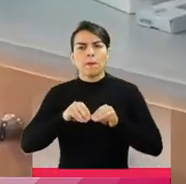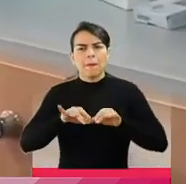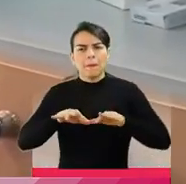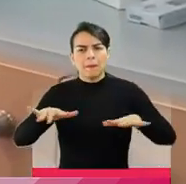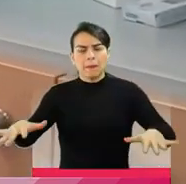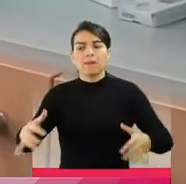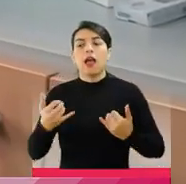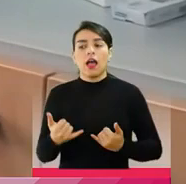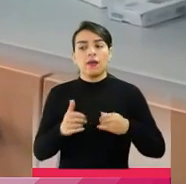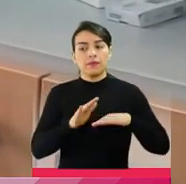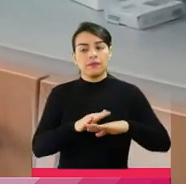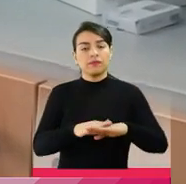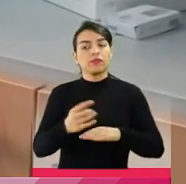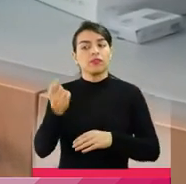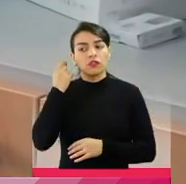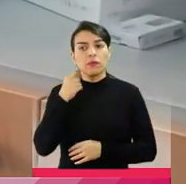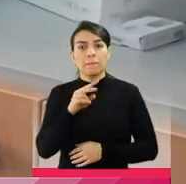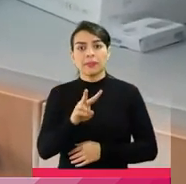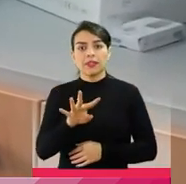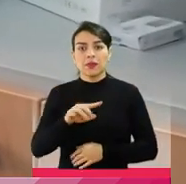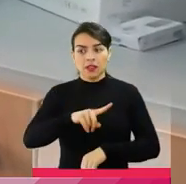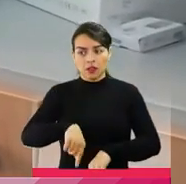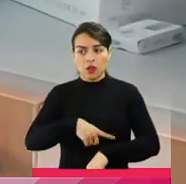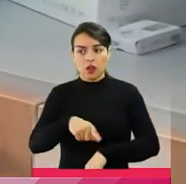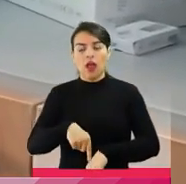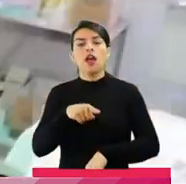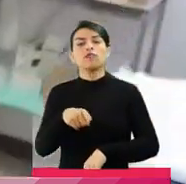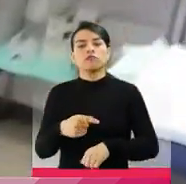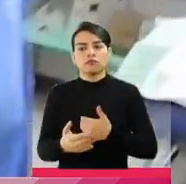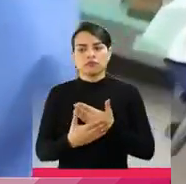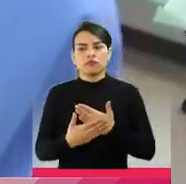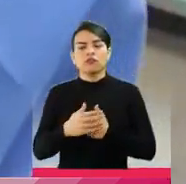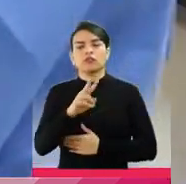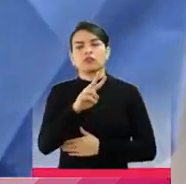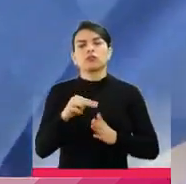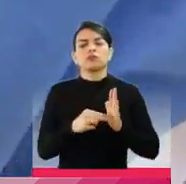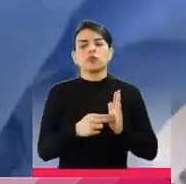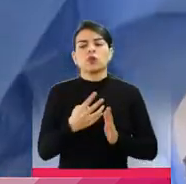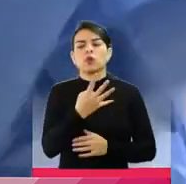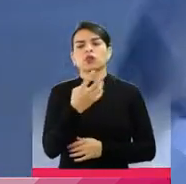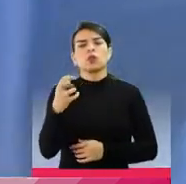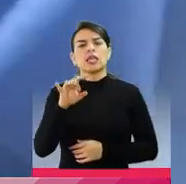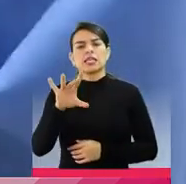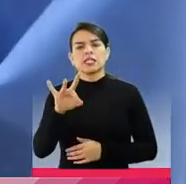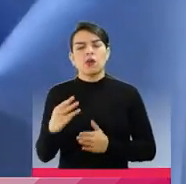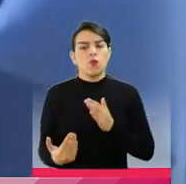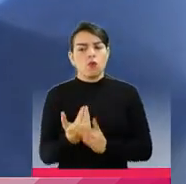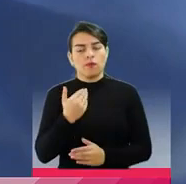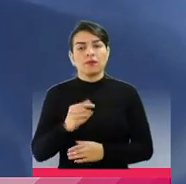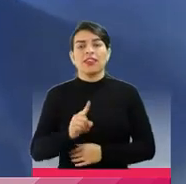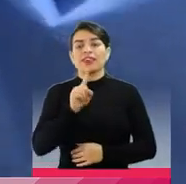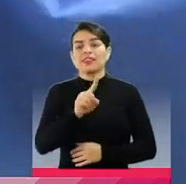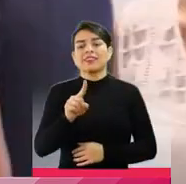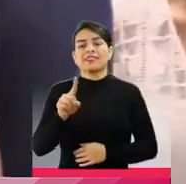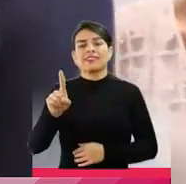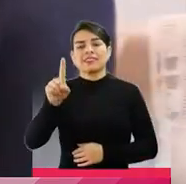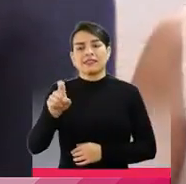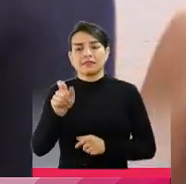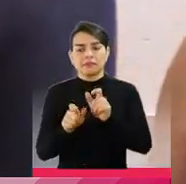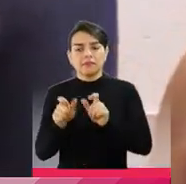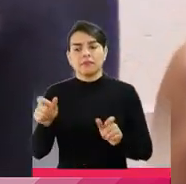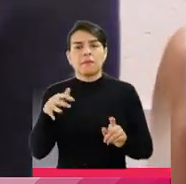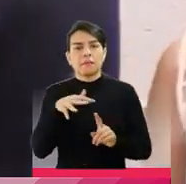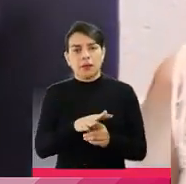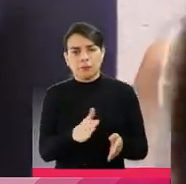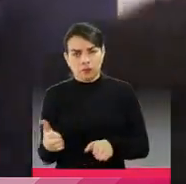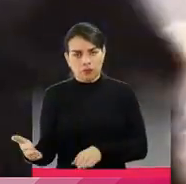las últimas 24 horas se registraron 2.415 casos y 116 fallecidos en la última semana. Estas